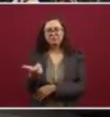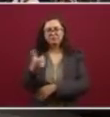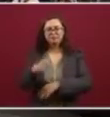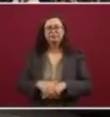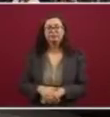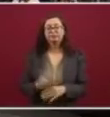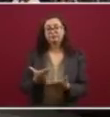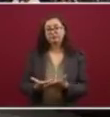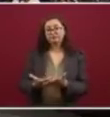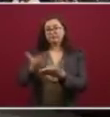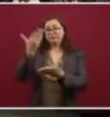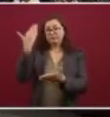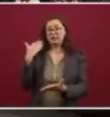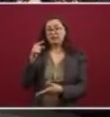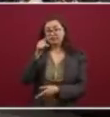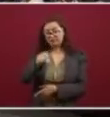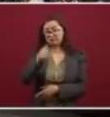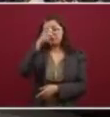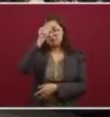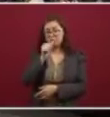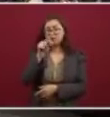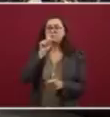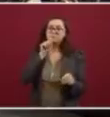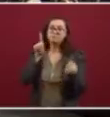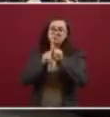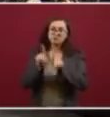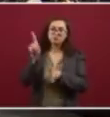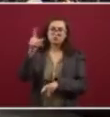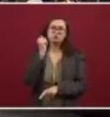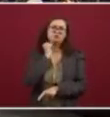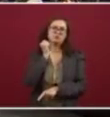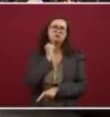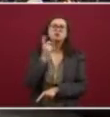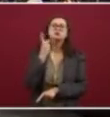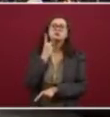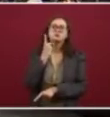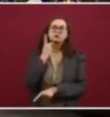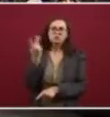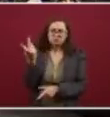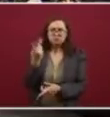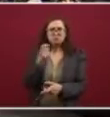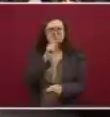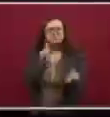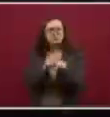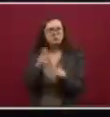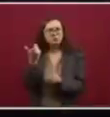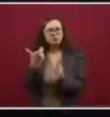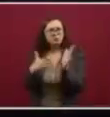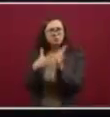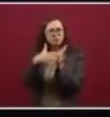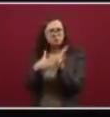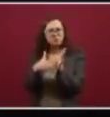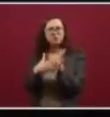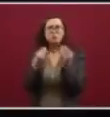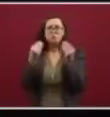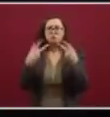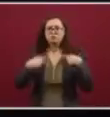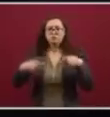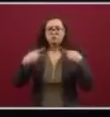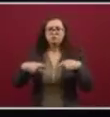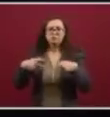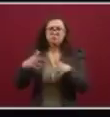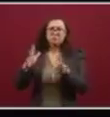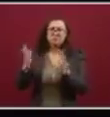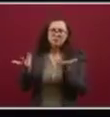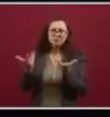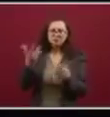hecho el acuerdo de austeridad también con los el Poder Legislativo, entre ellos el Senado de la República, y hubo una baja muy importante en su presupuesto.